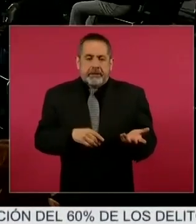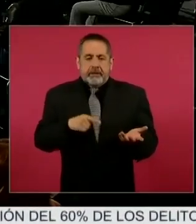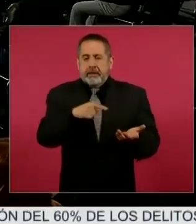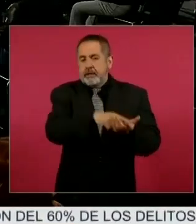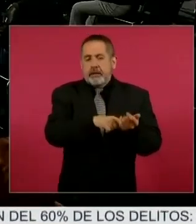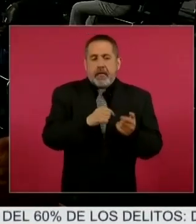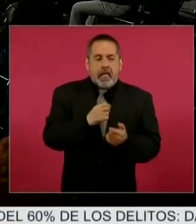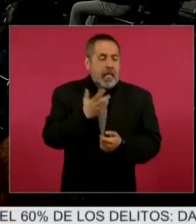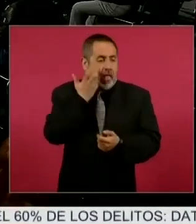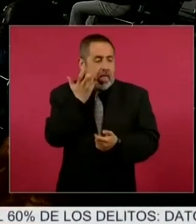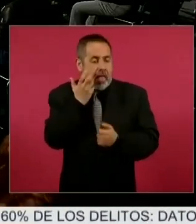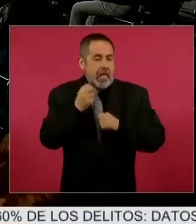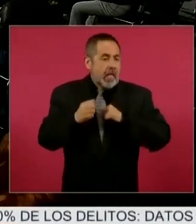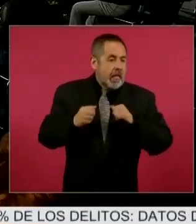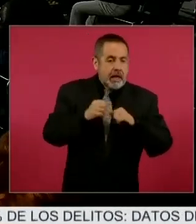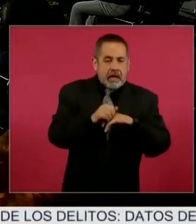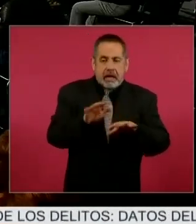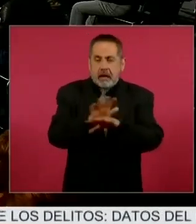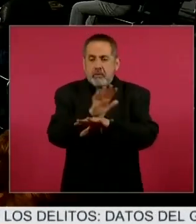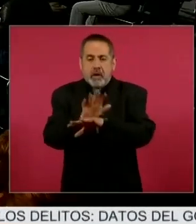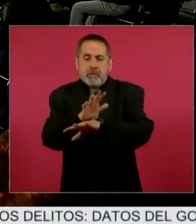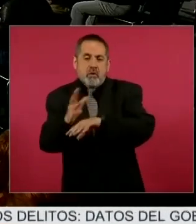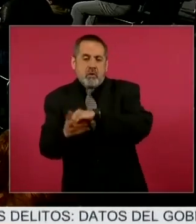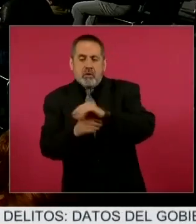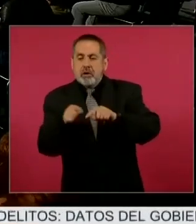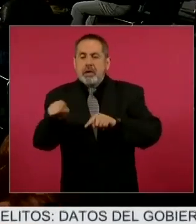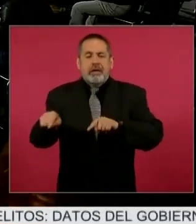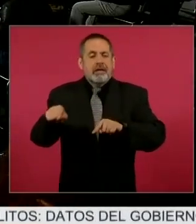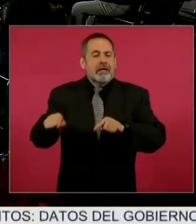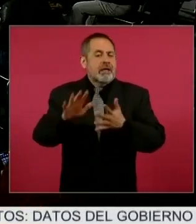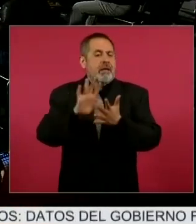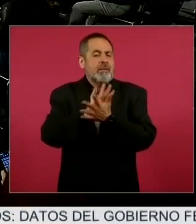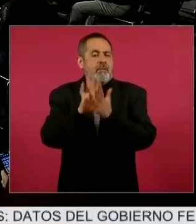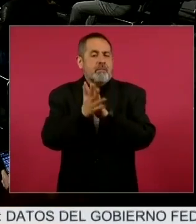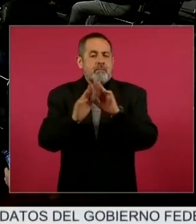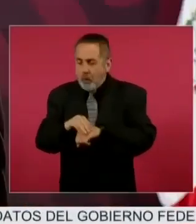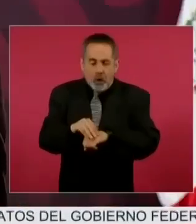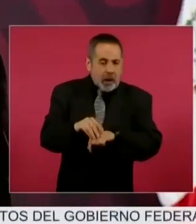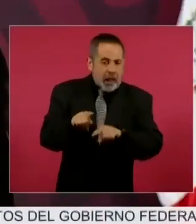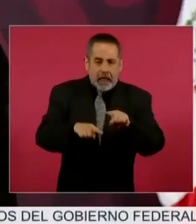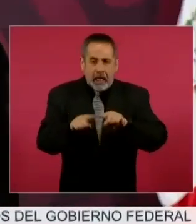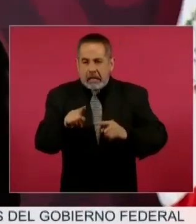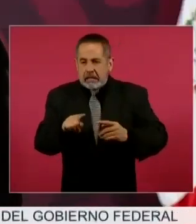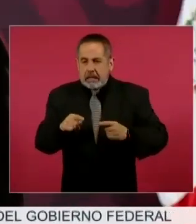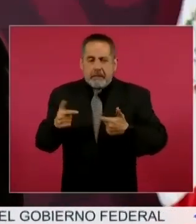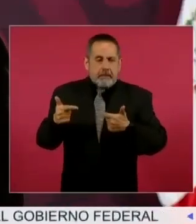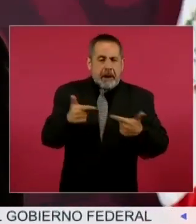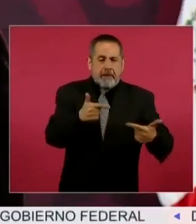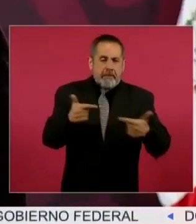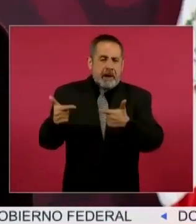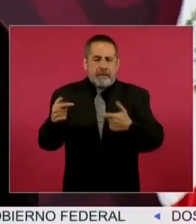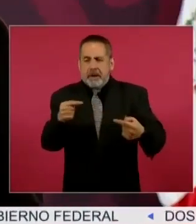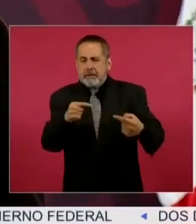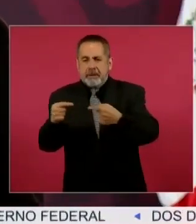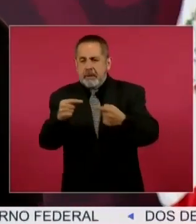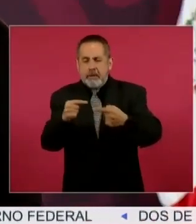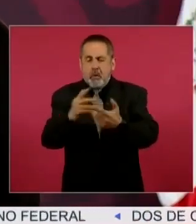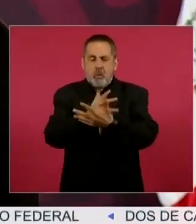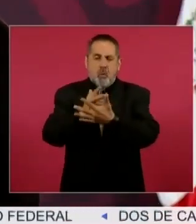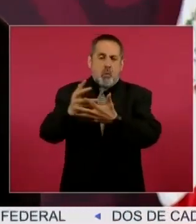reacomodos que se dan en las bandas, en la delincuencia, y se